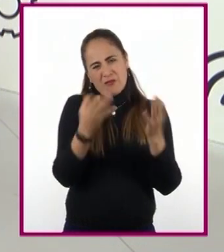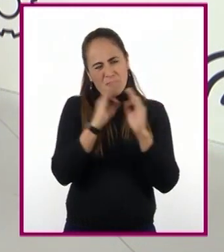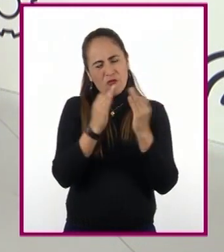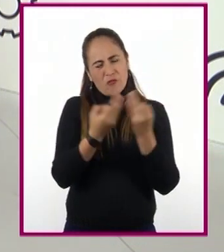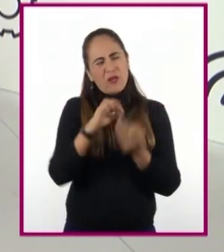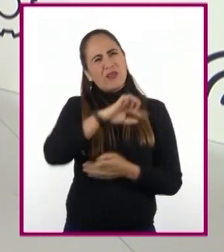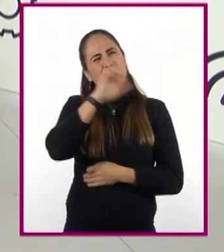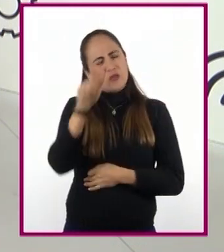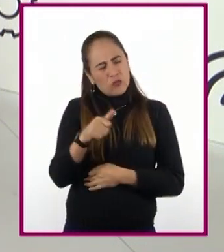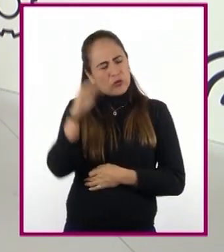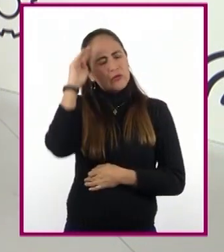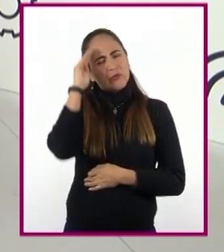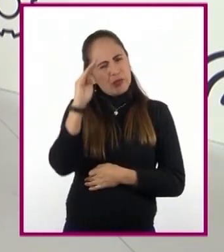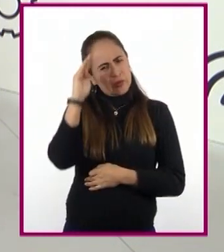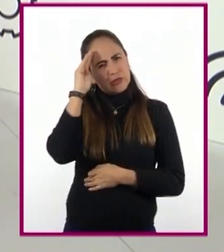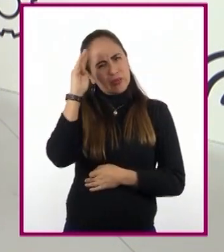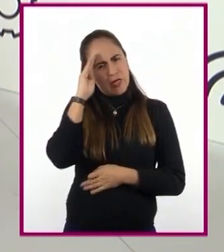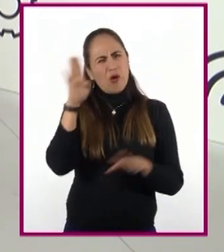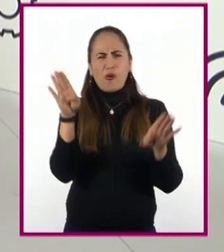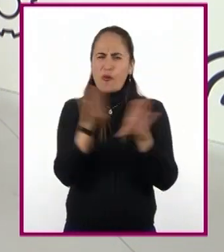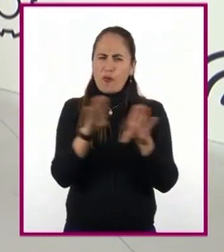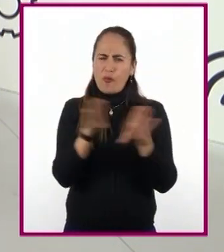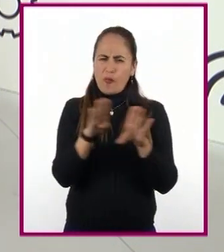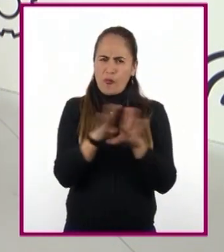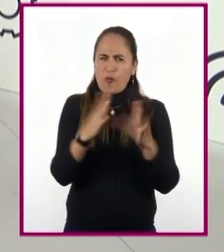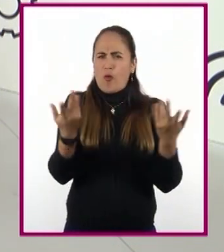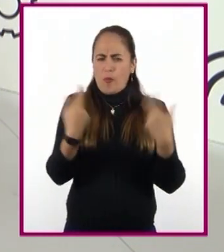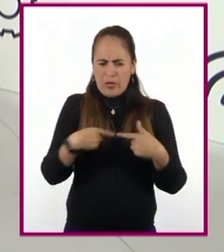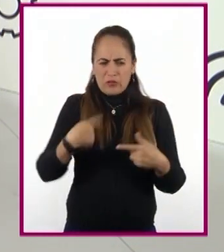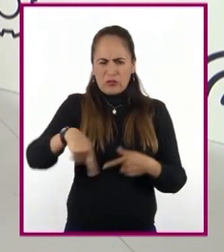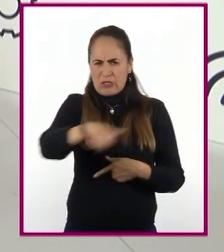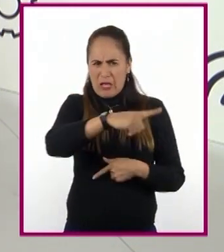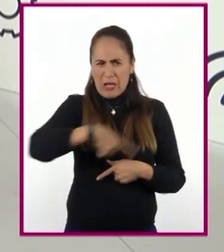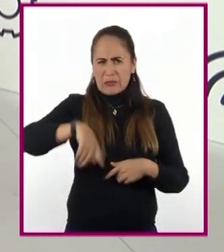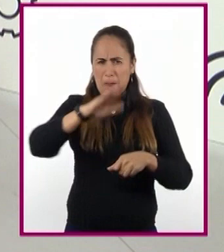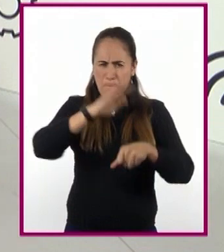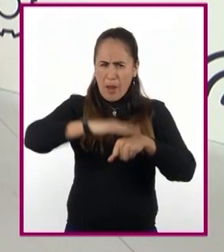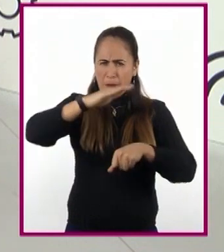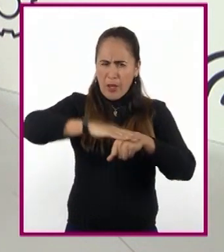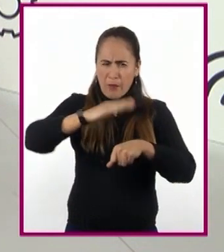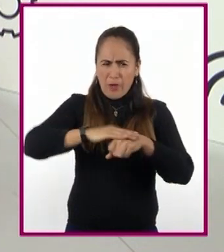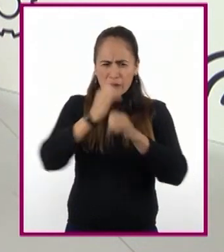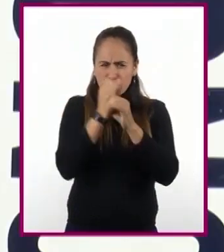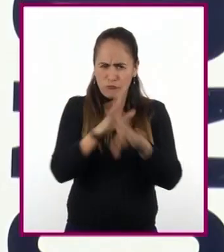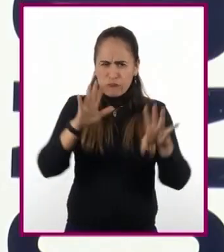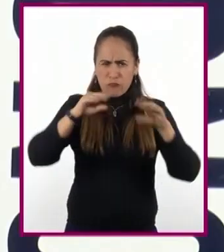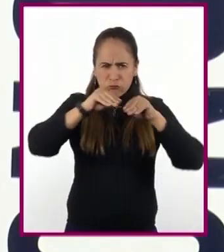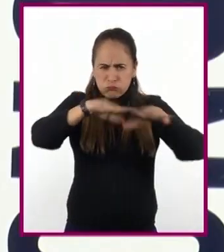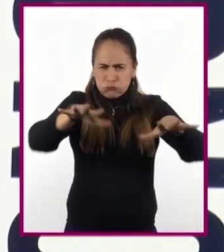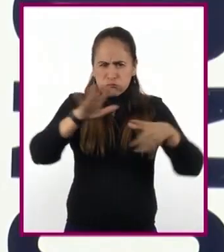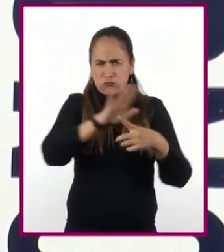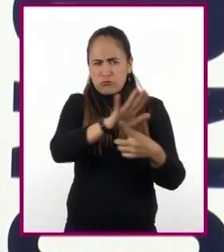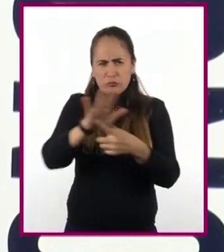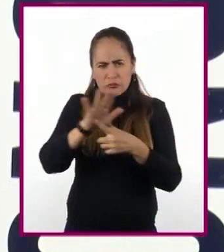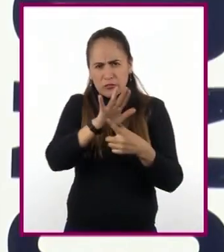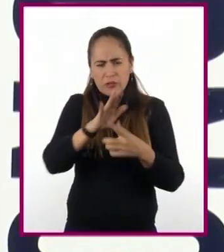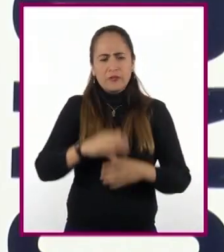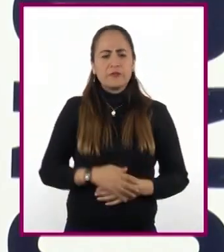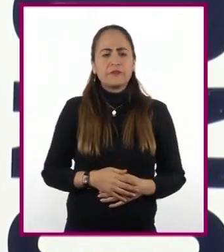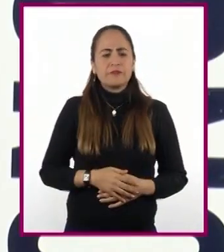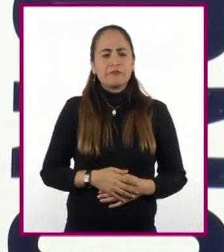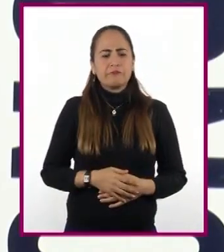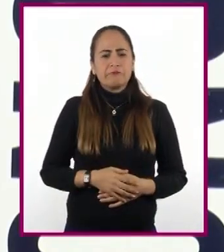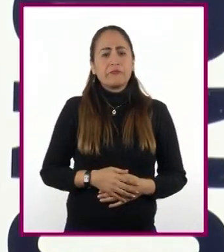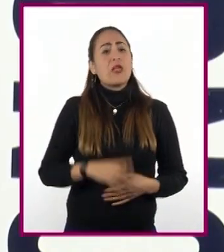reflexionó sobre la forma de poder ampliar el número de personas a las que llegara la información. Gracias a